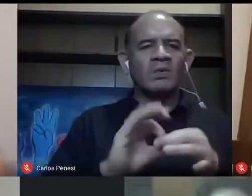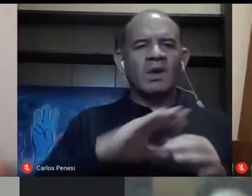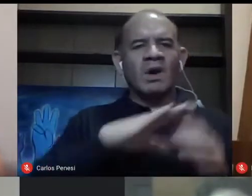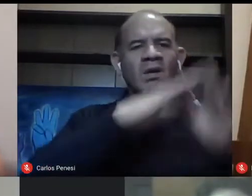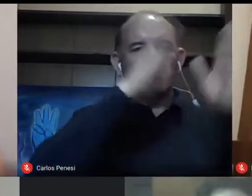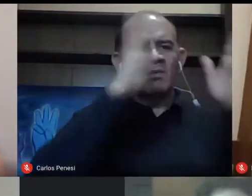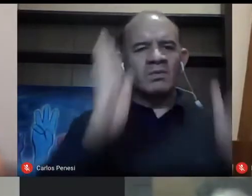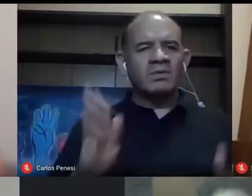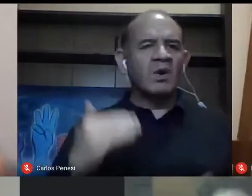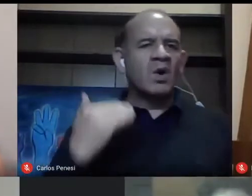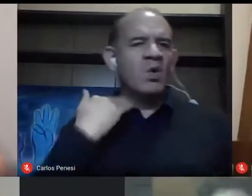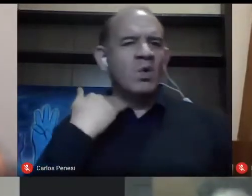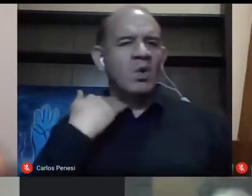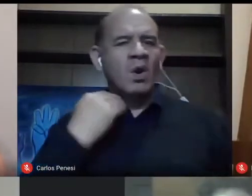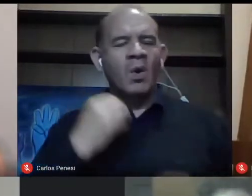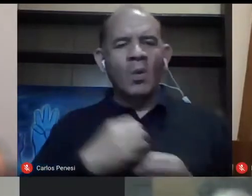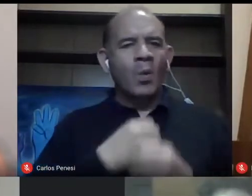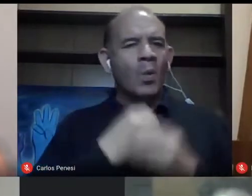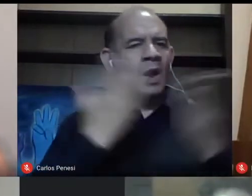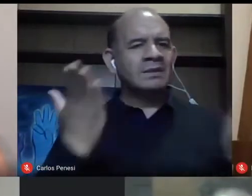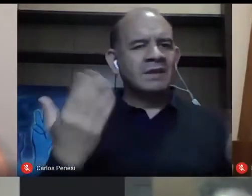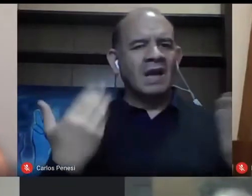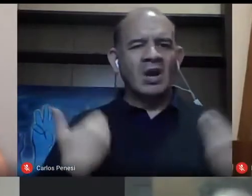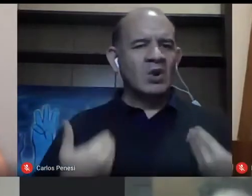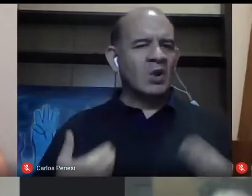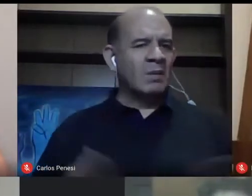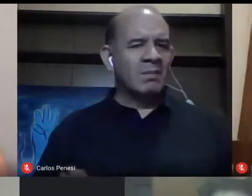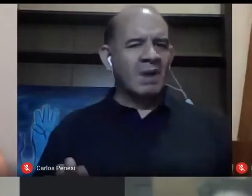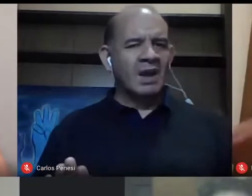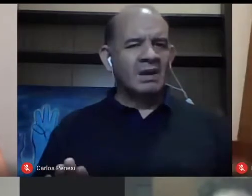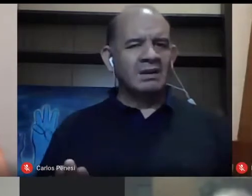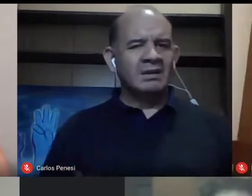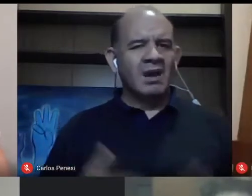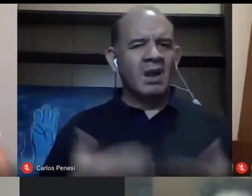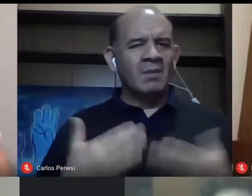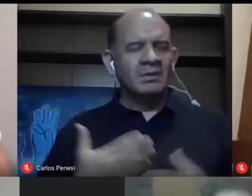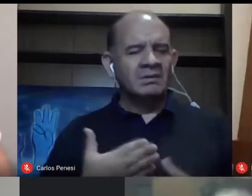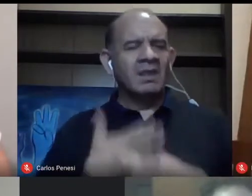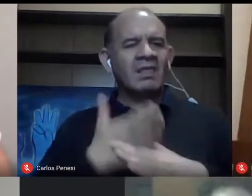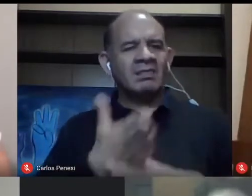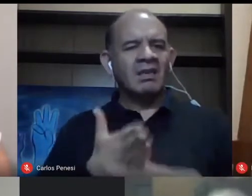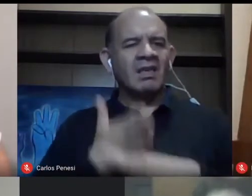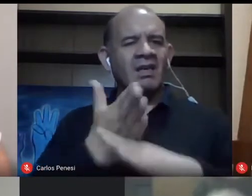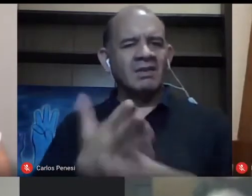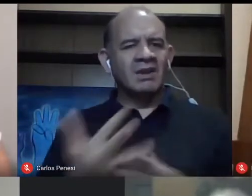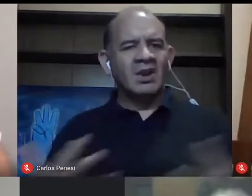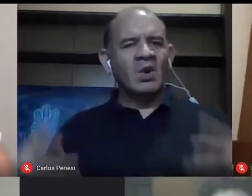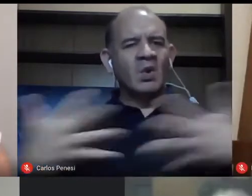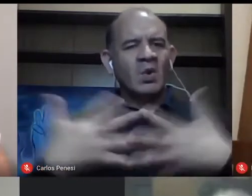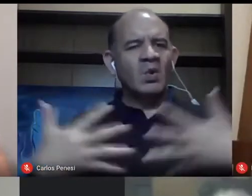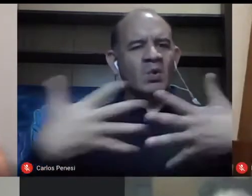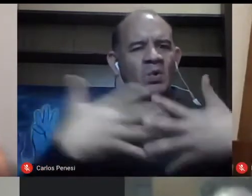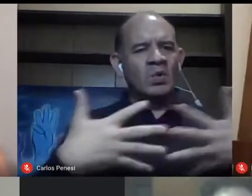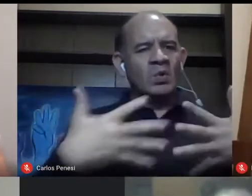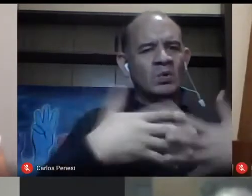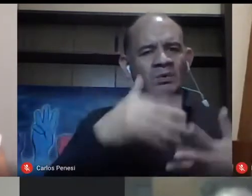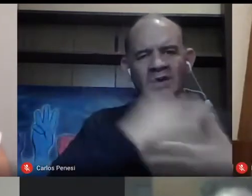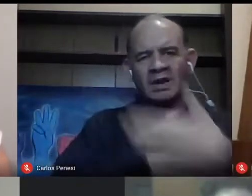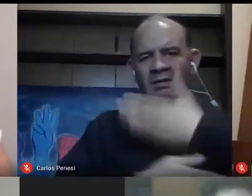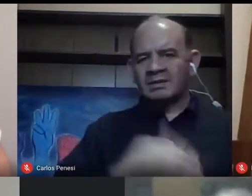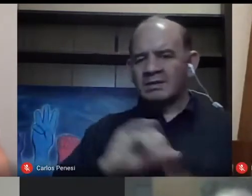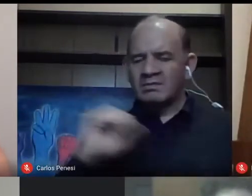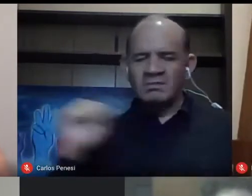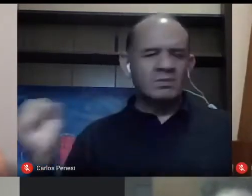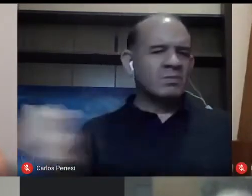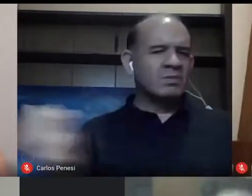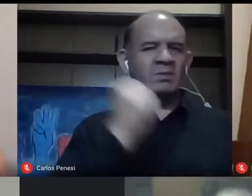bibliotecas públicas en las cuestiones de accesibilidad y de inclusión, en temas de discapacidad, son cruciales. Por